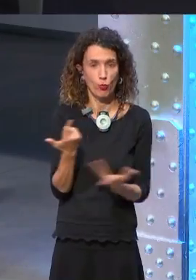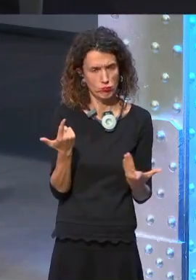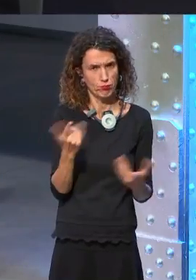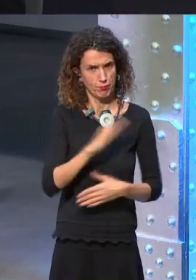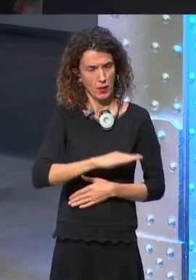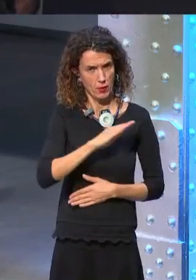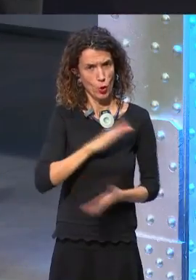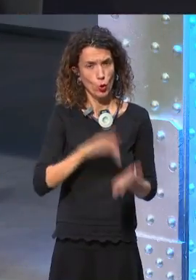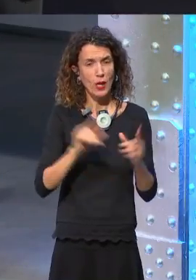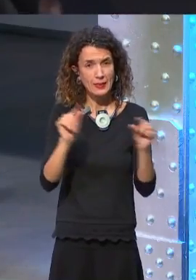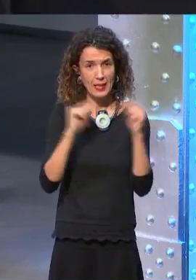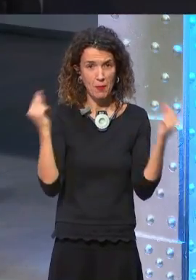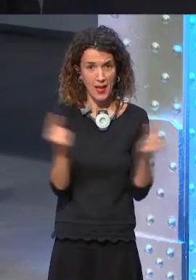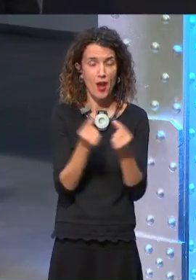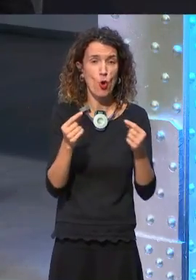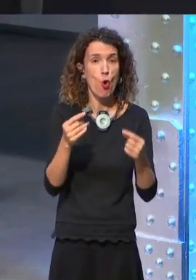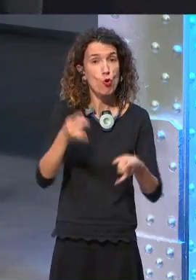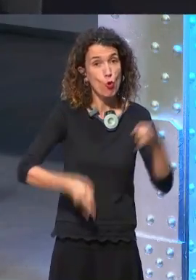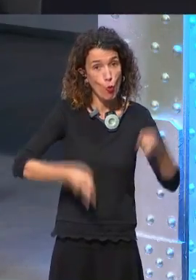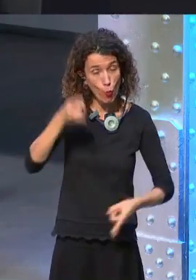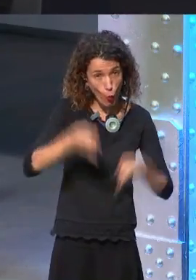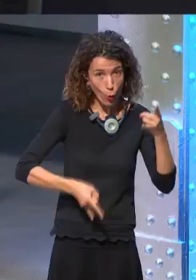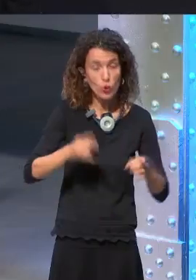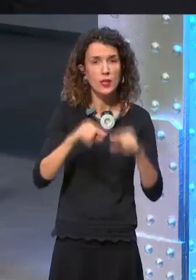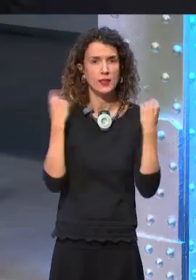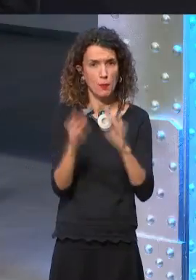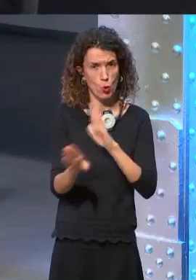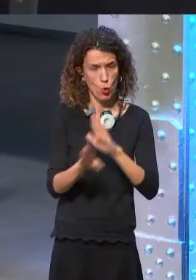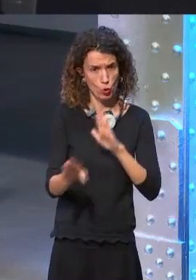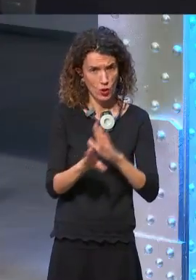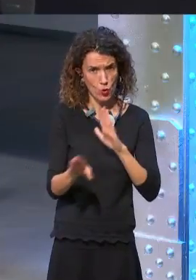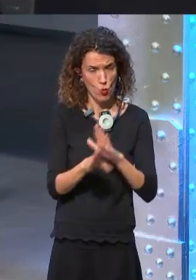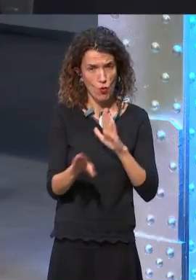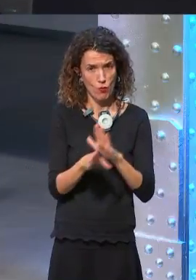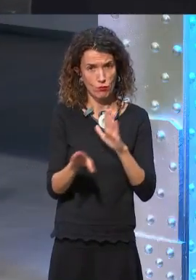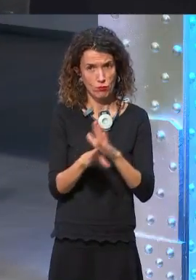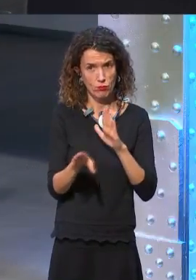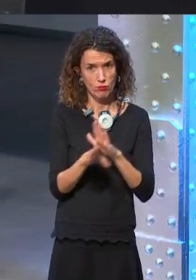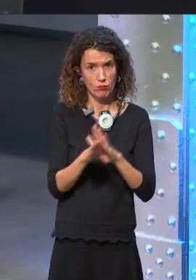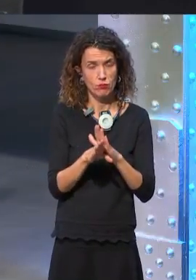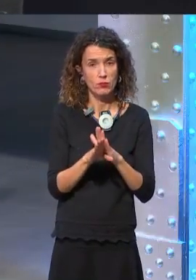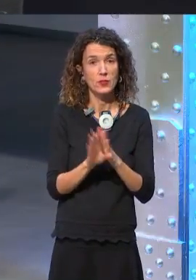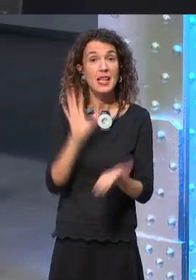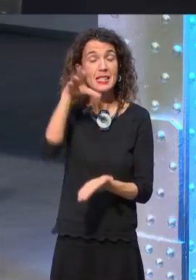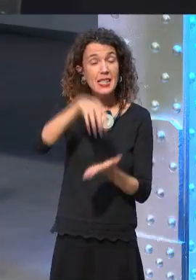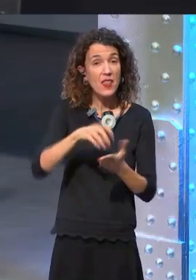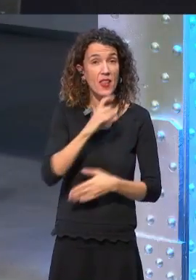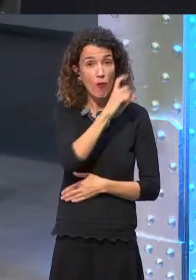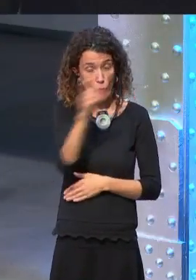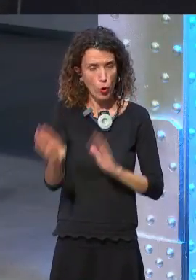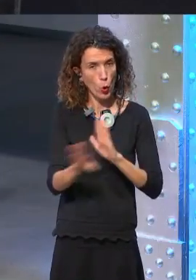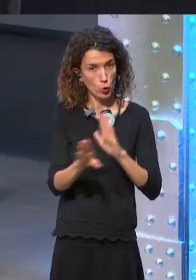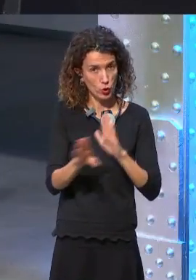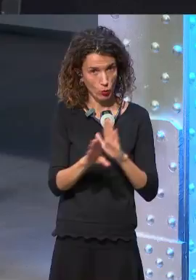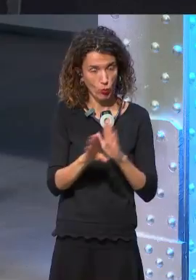tanto en este seminario de robótica. El seminario continúa en la sede de la Fundación